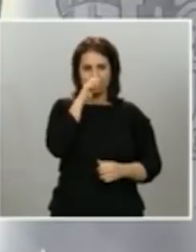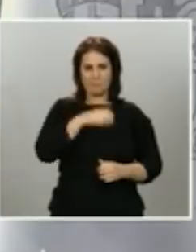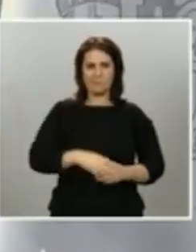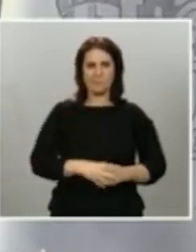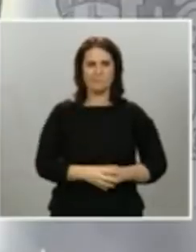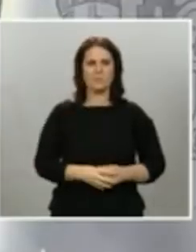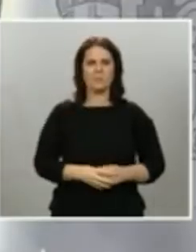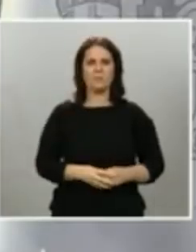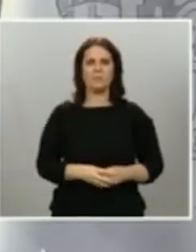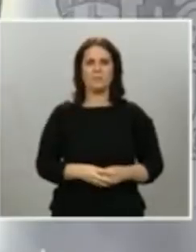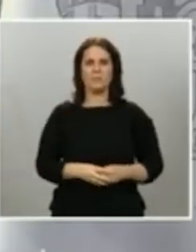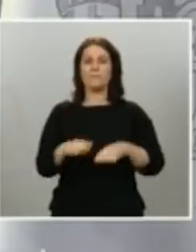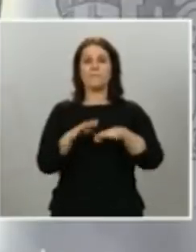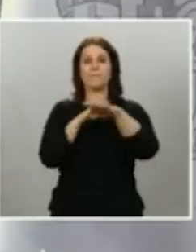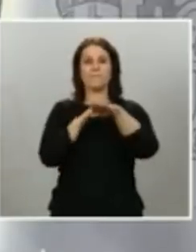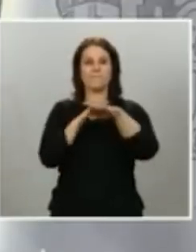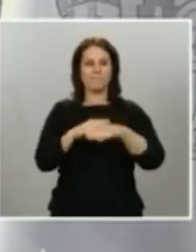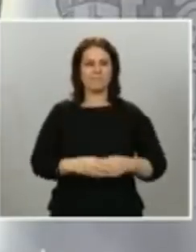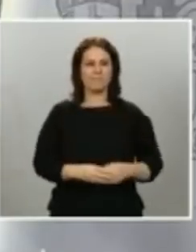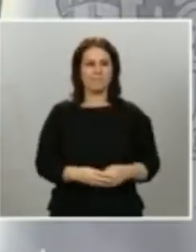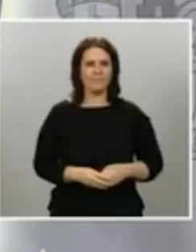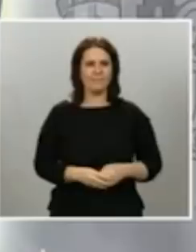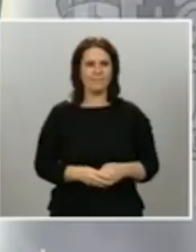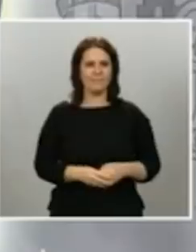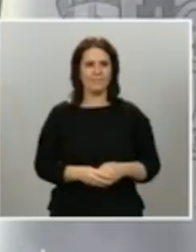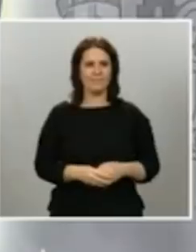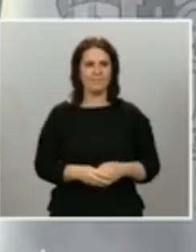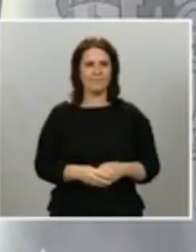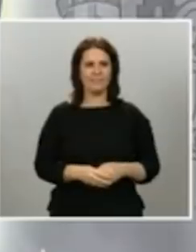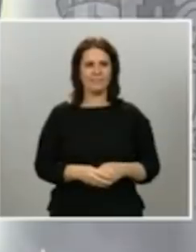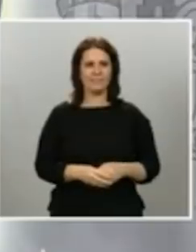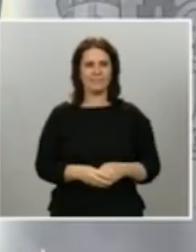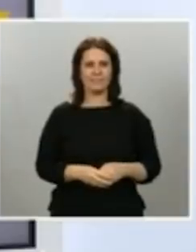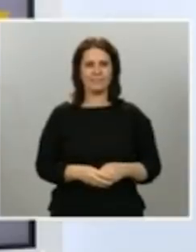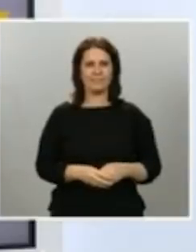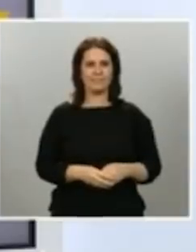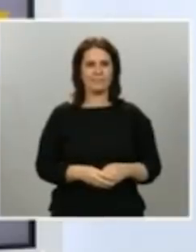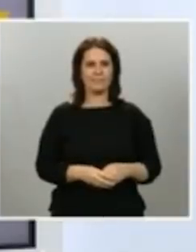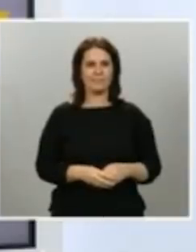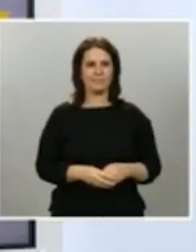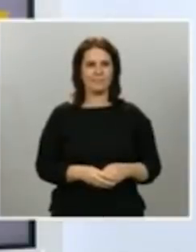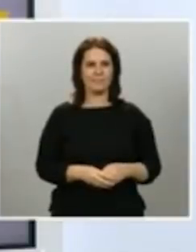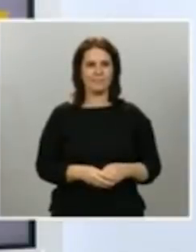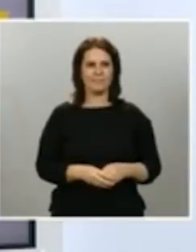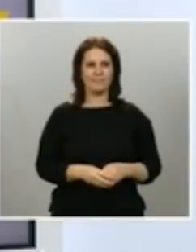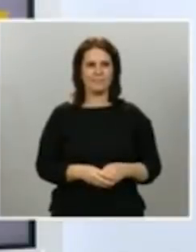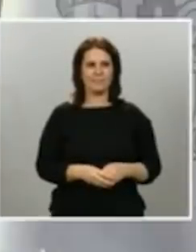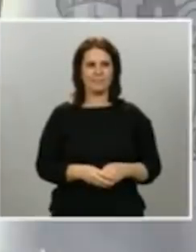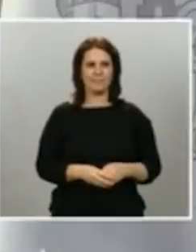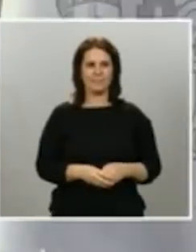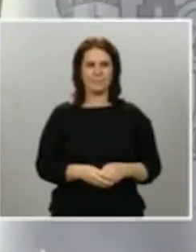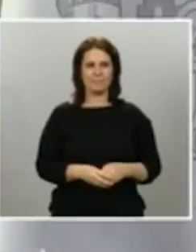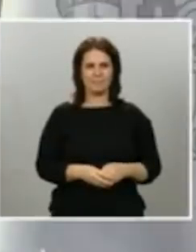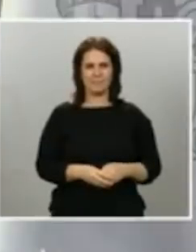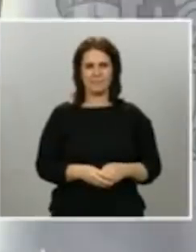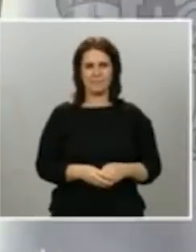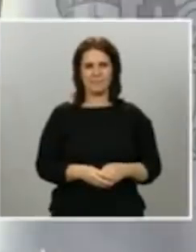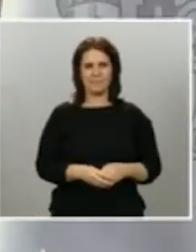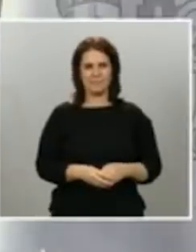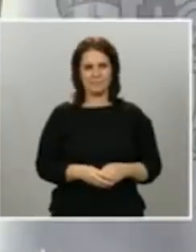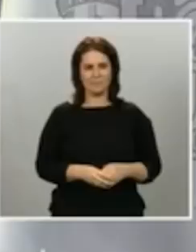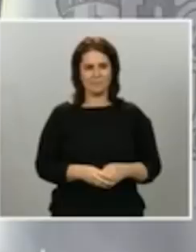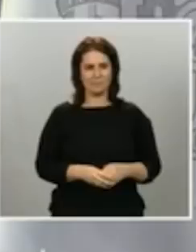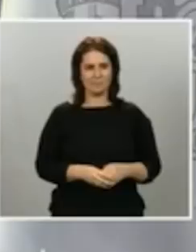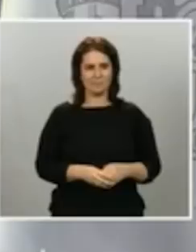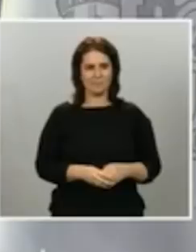delegado del Gobierno de Madrid. Porque él tiene sus asesores técnicos y sus asesores técnicos no recibieron advertencias expresas. Si nos fijamos en los